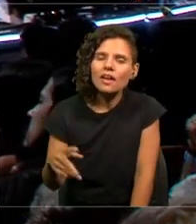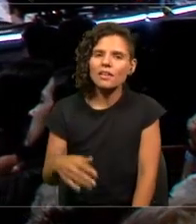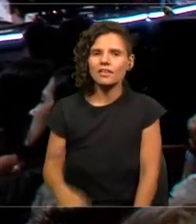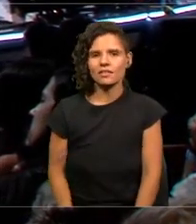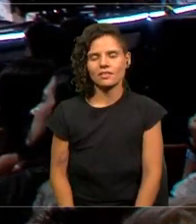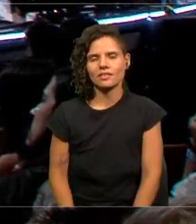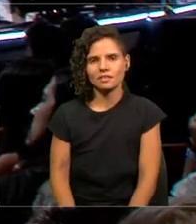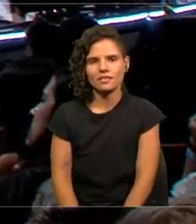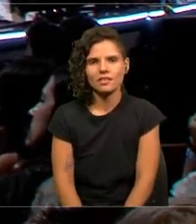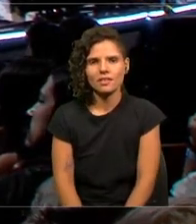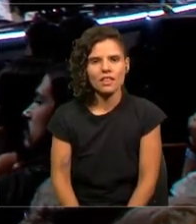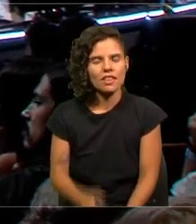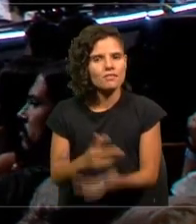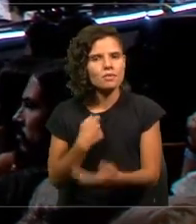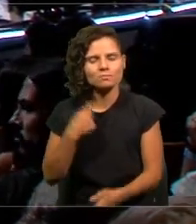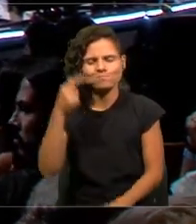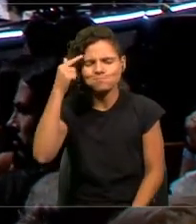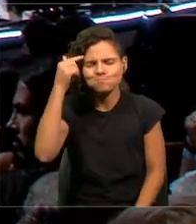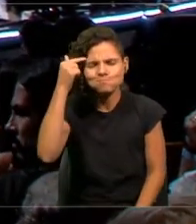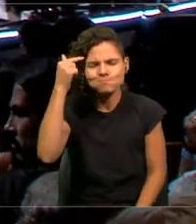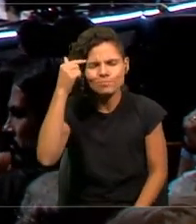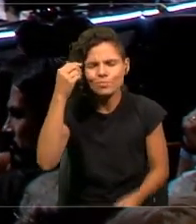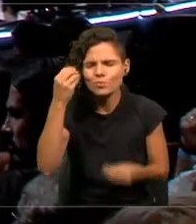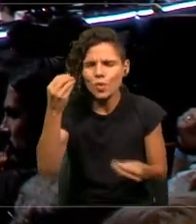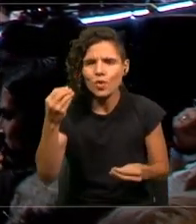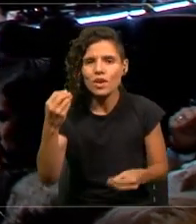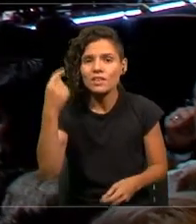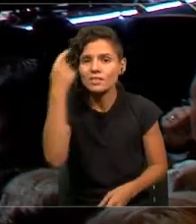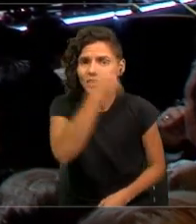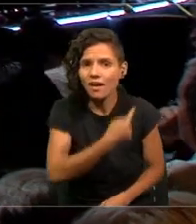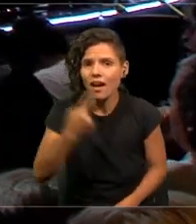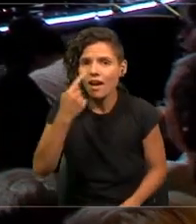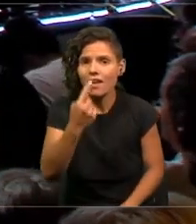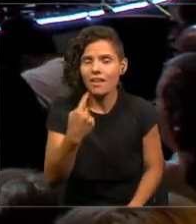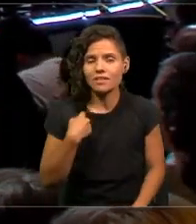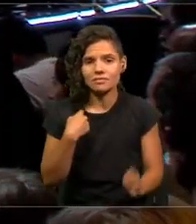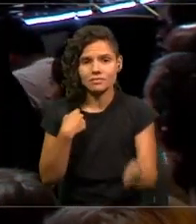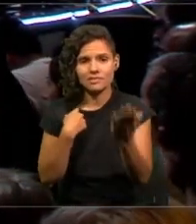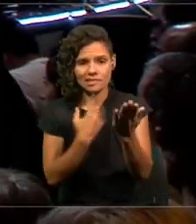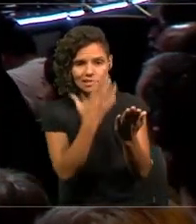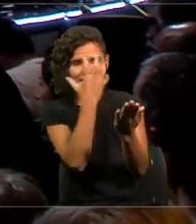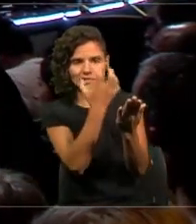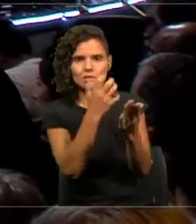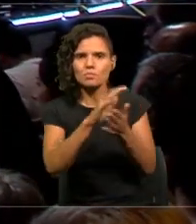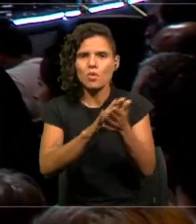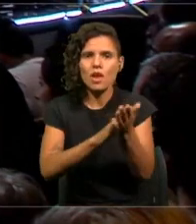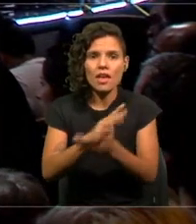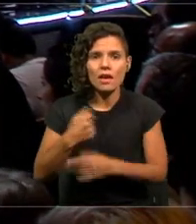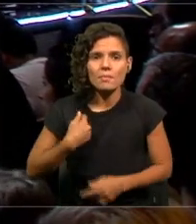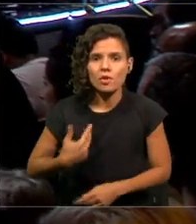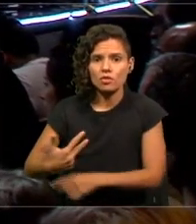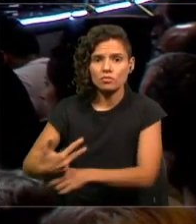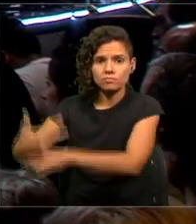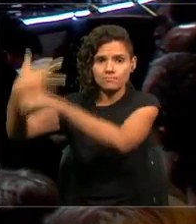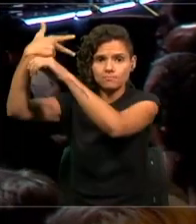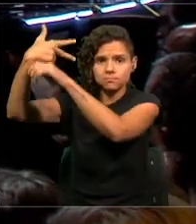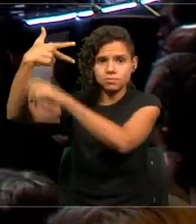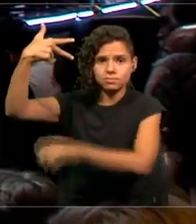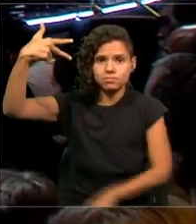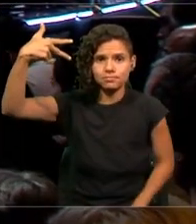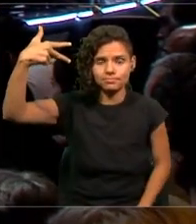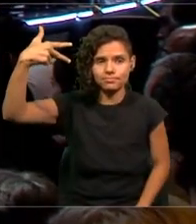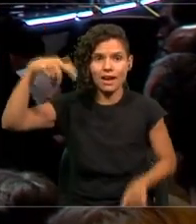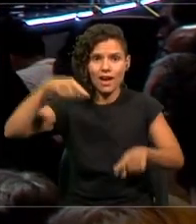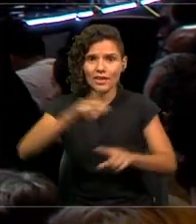que debemos tener el tema del reconocimiento facial en uso de vigilancia para poder en el contexto de